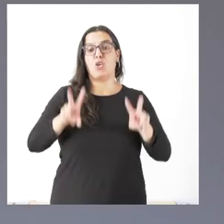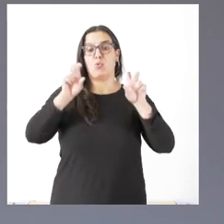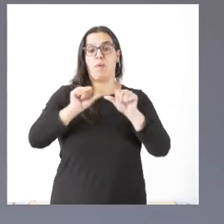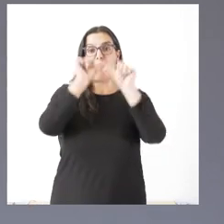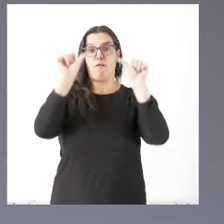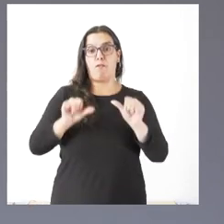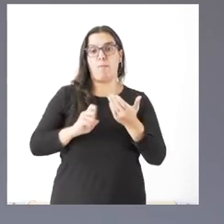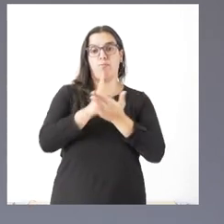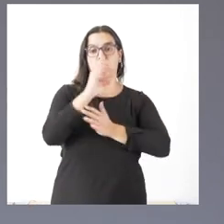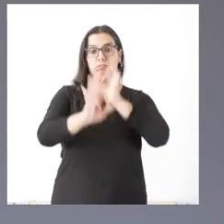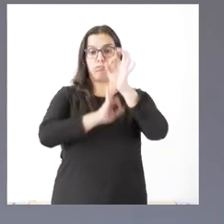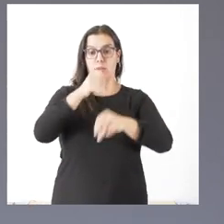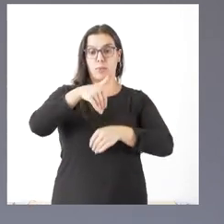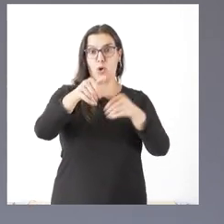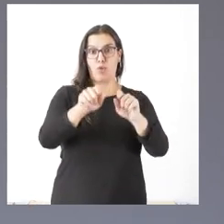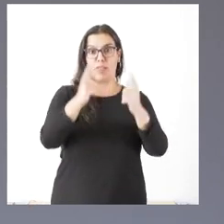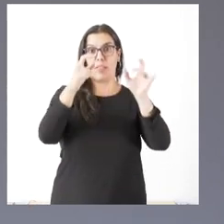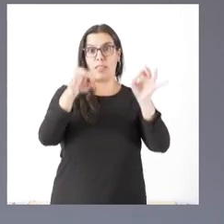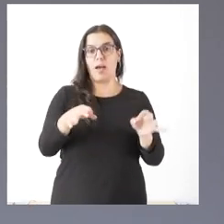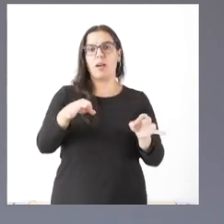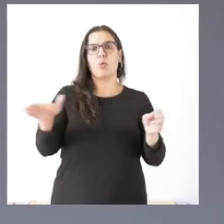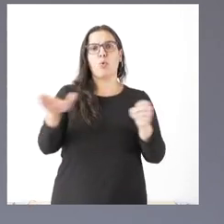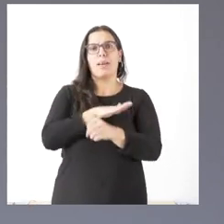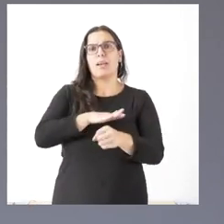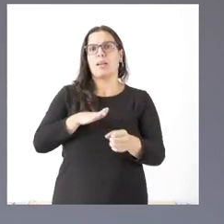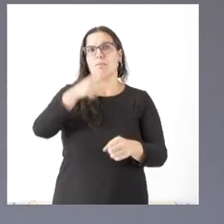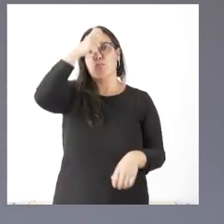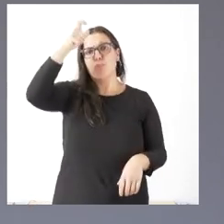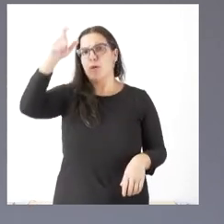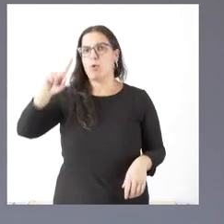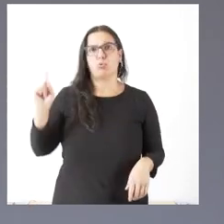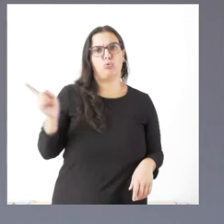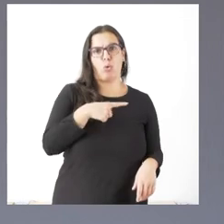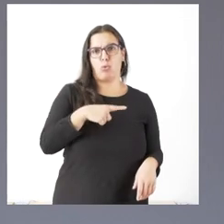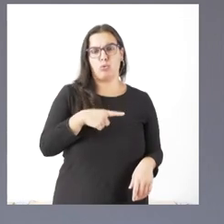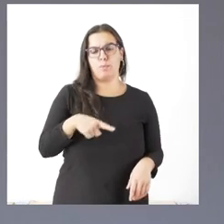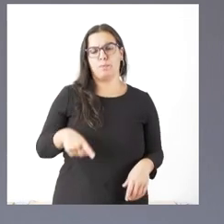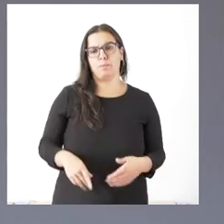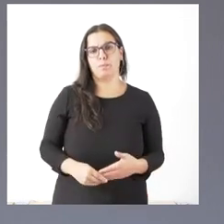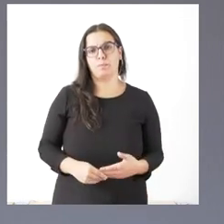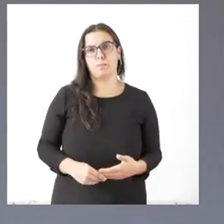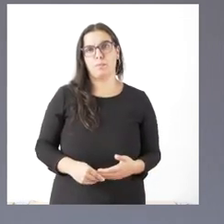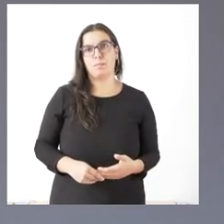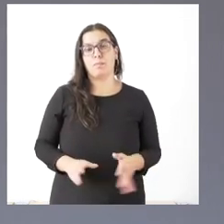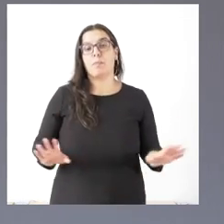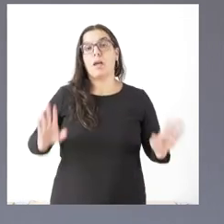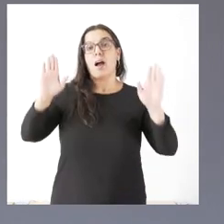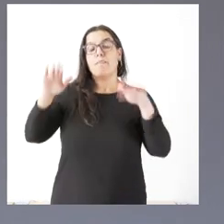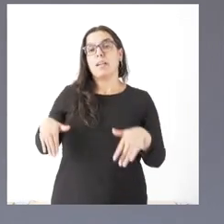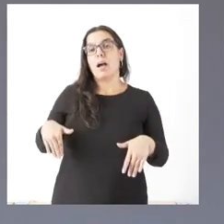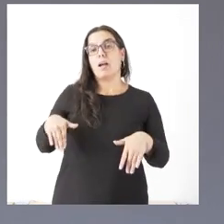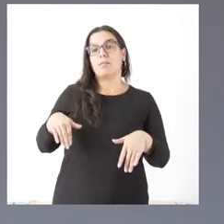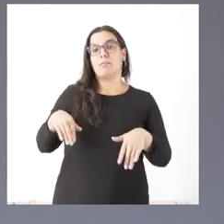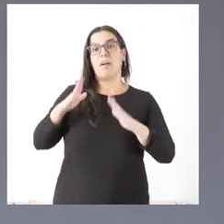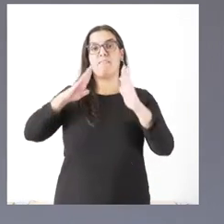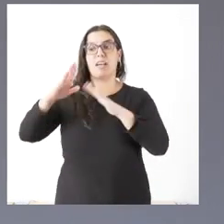en funcionamiento, llegaremos a todos los municipios de Castilla y León. No sabemos qué trámites, qué fases,